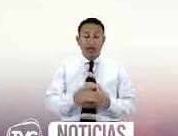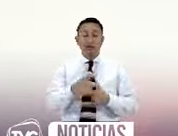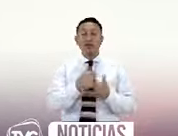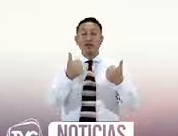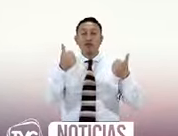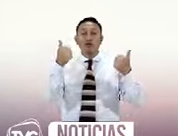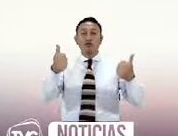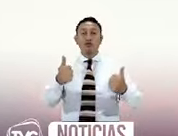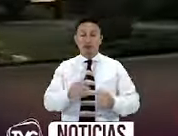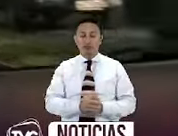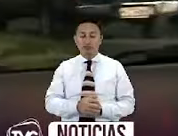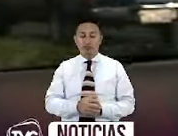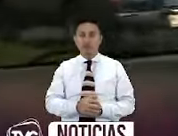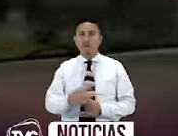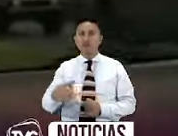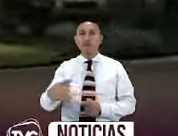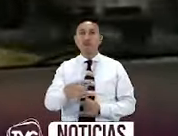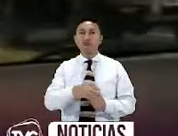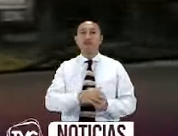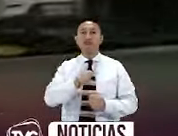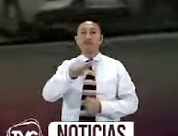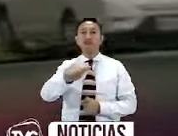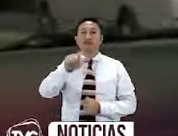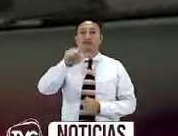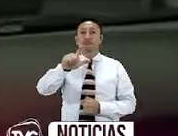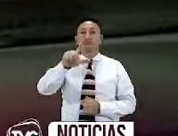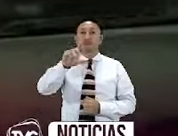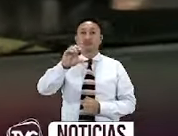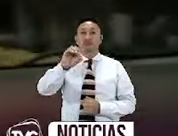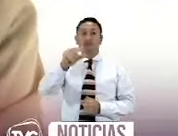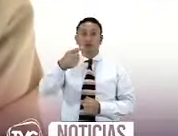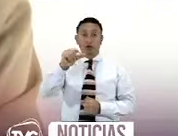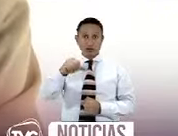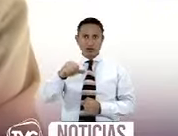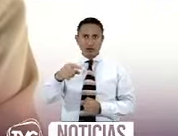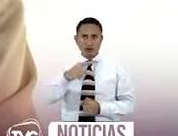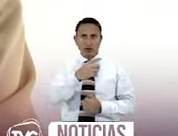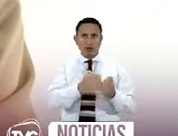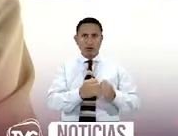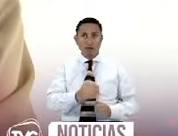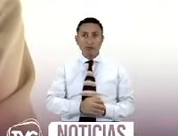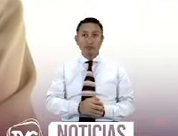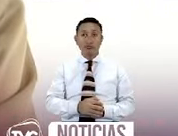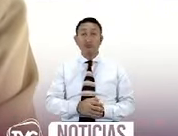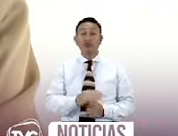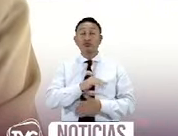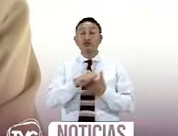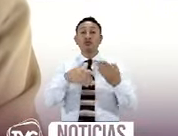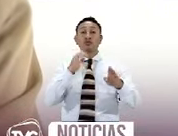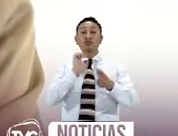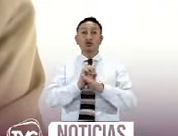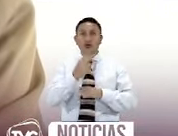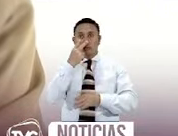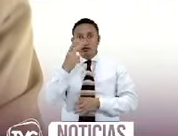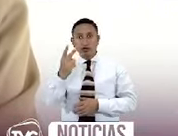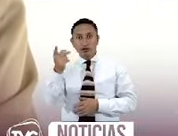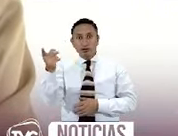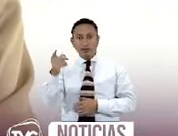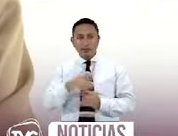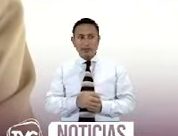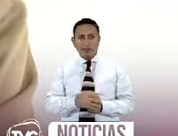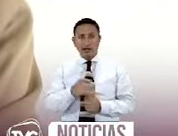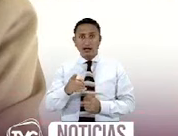condiciones en las que se encuentra la vía Aloac Santo Domingo. El país entero ha denotado el colapso de la